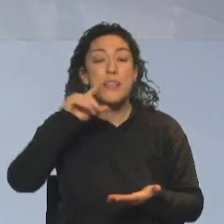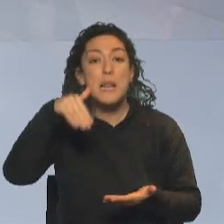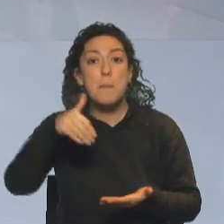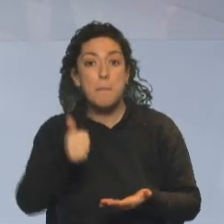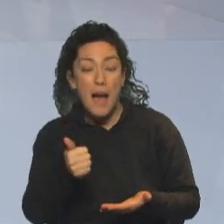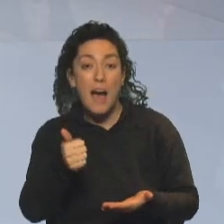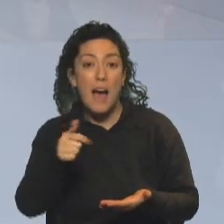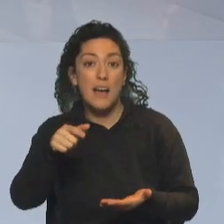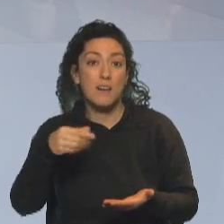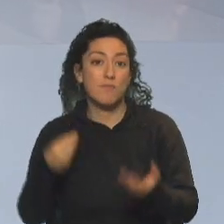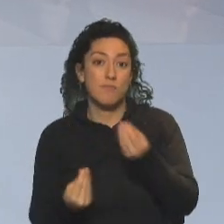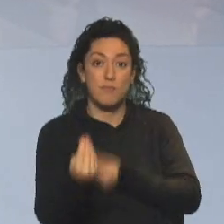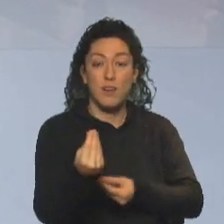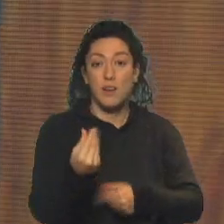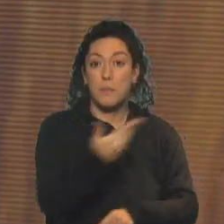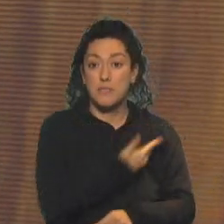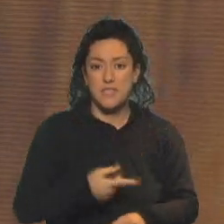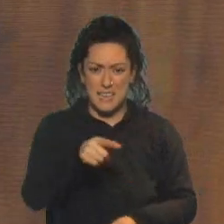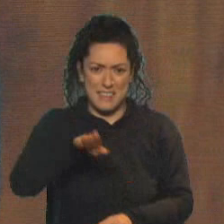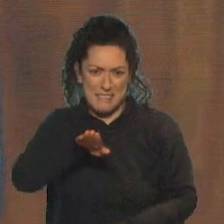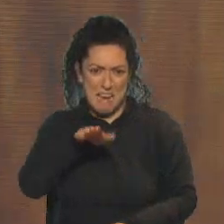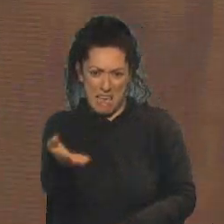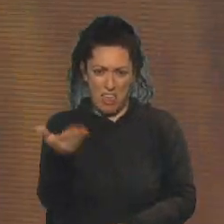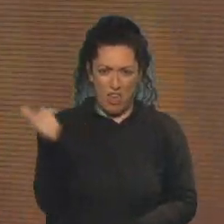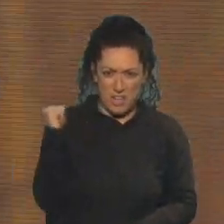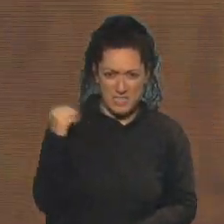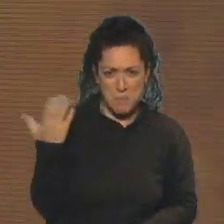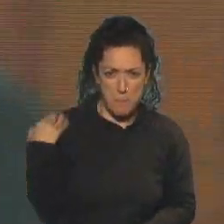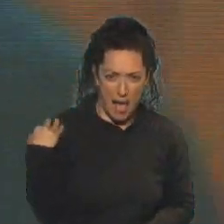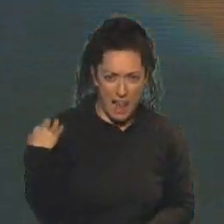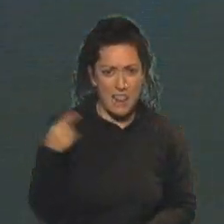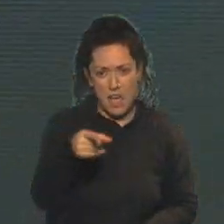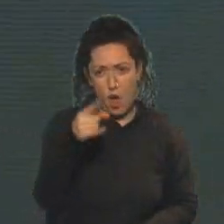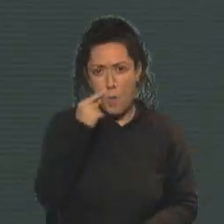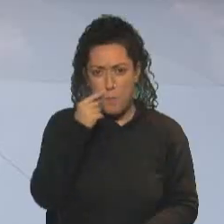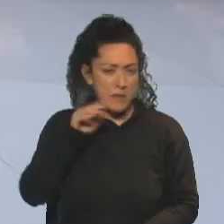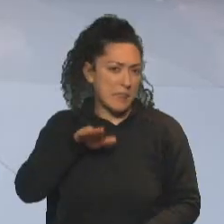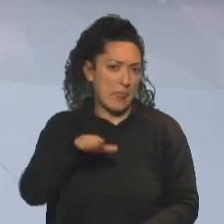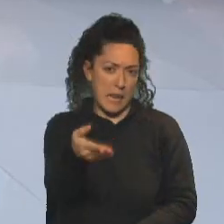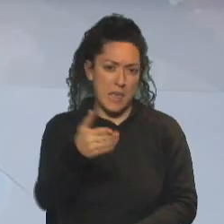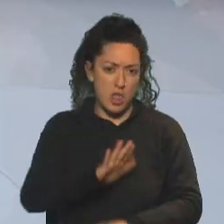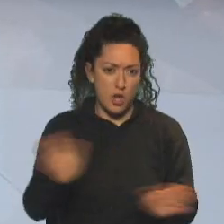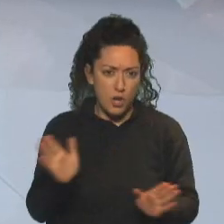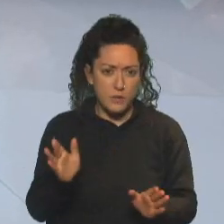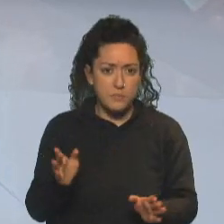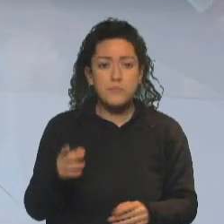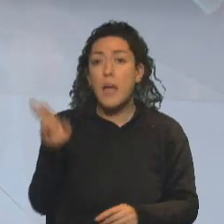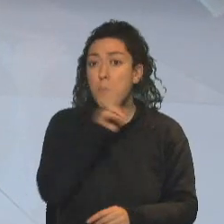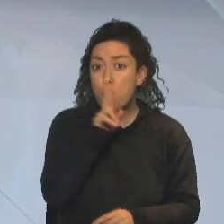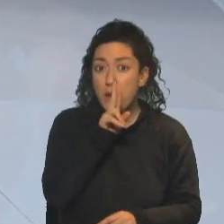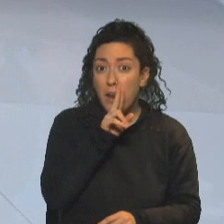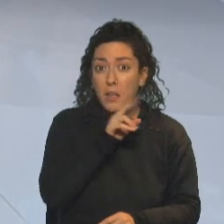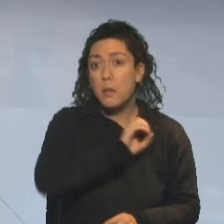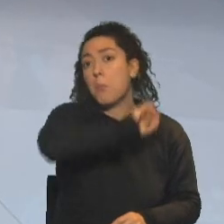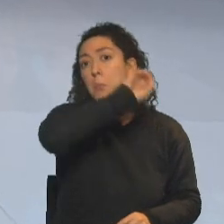présidente este señor es un traidor este que está de espaldas este señor puso presa a esta señora así